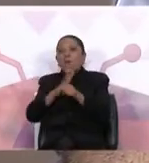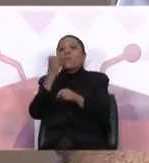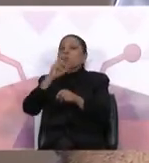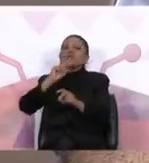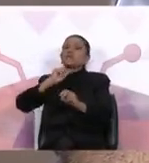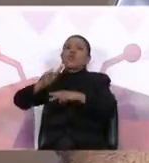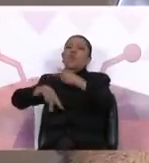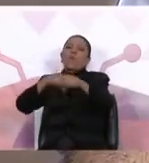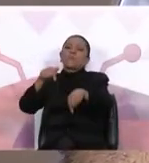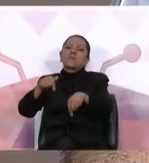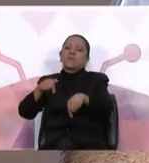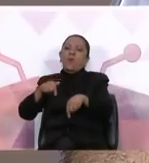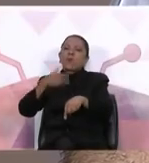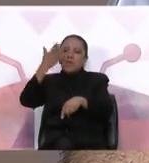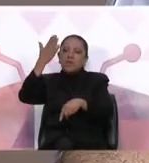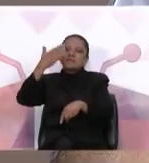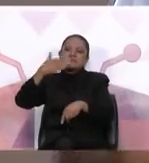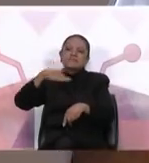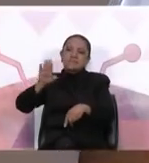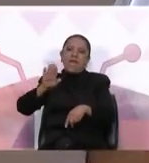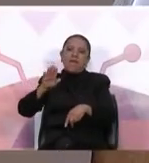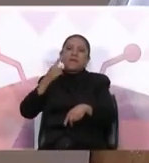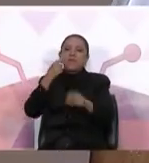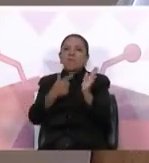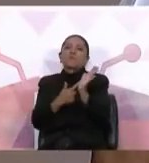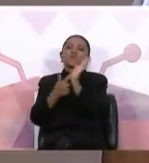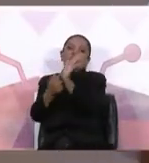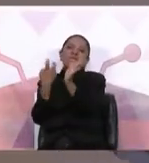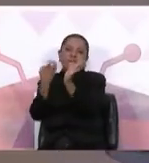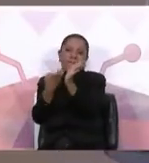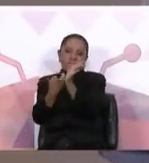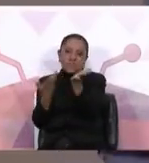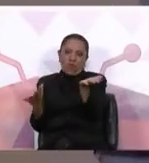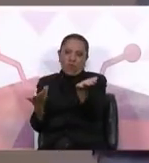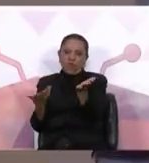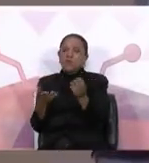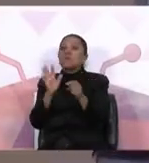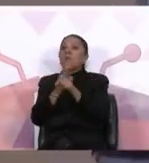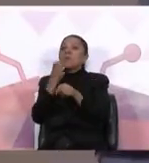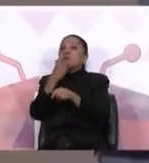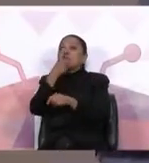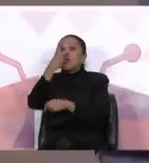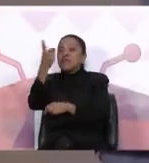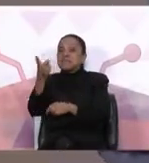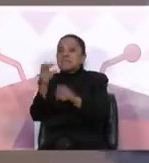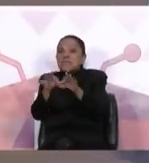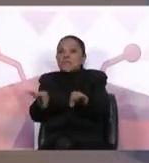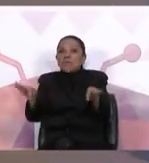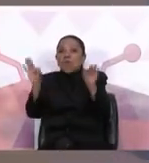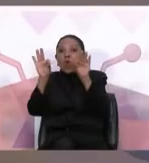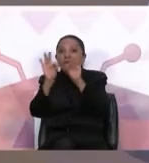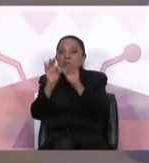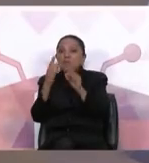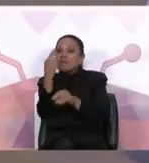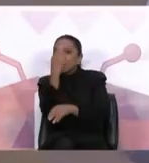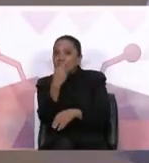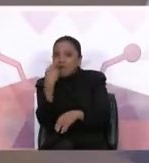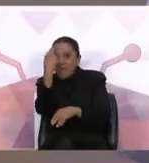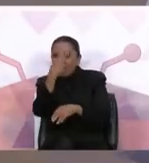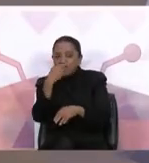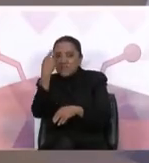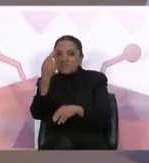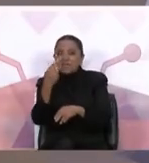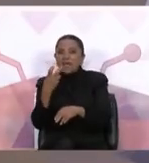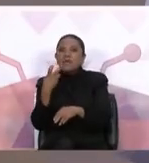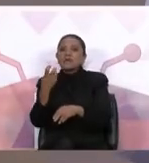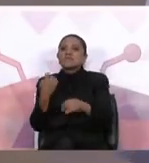sabía que íbamos a enseñar esto decirles también que es importante que revisemos el muchacho que tenemos aquí